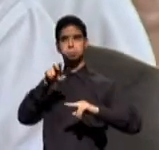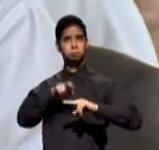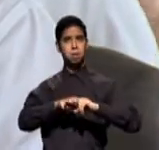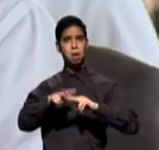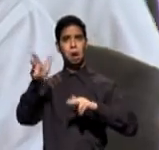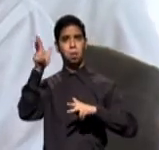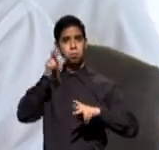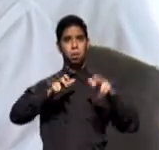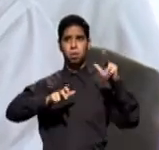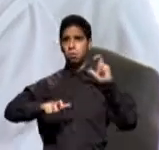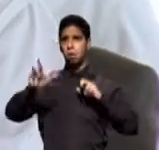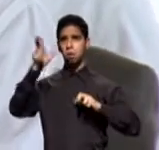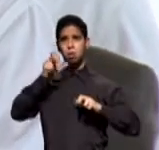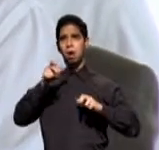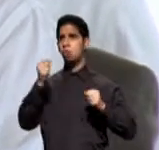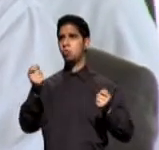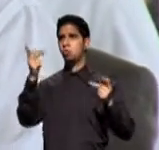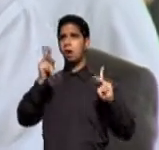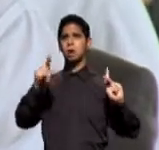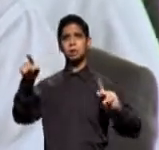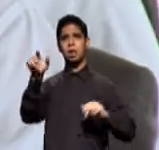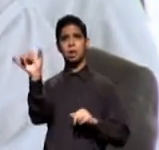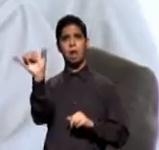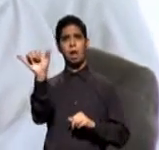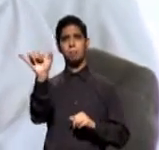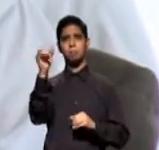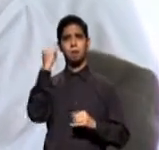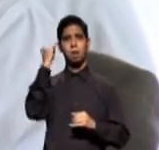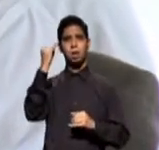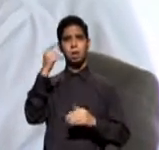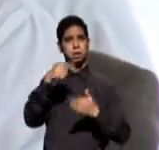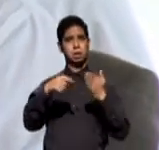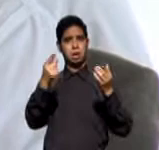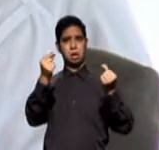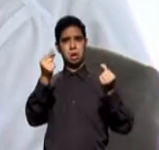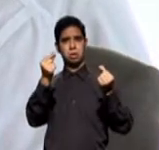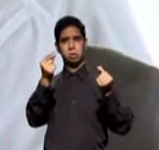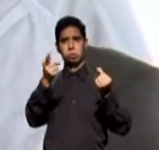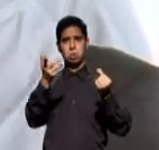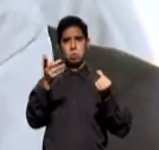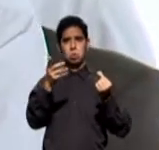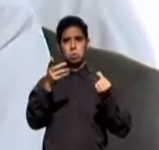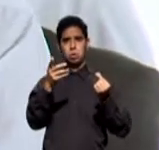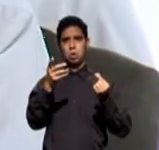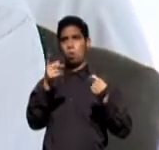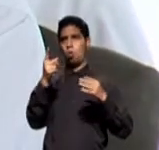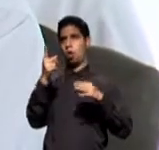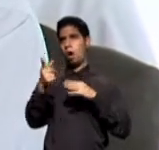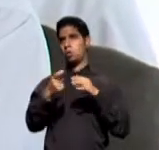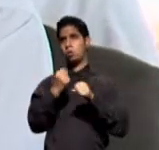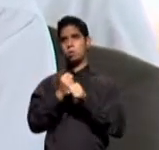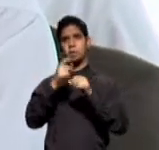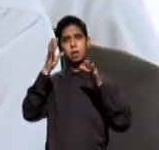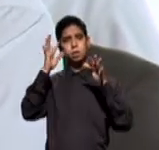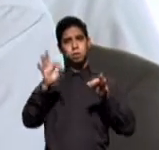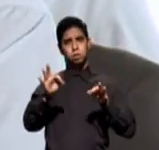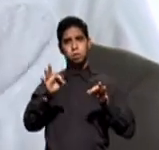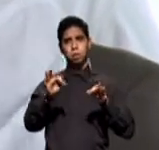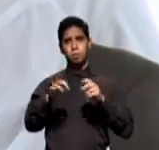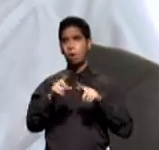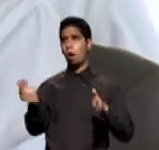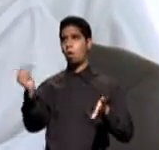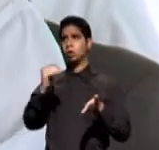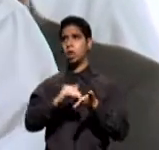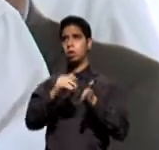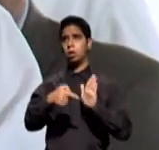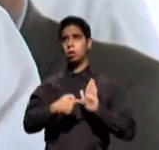misma resolución que se engaveta y que se desempolva un año después para después someterla nuevamente como